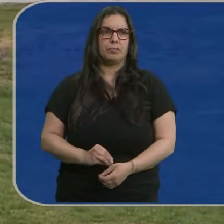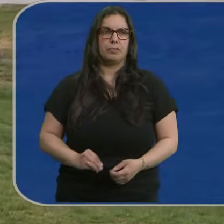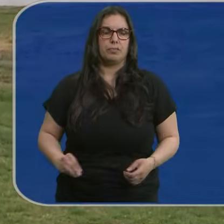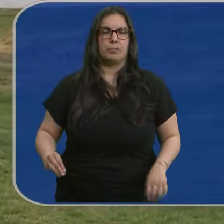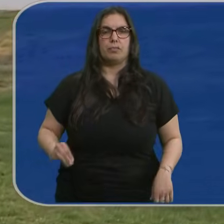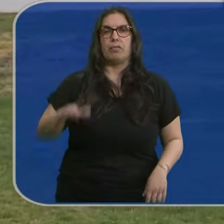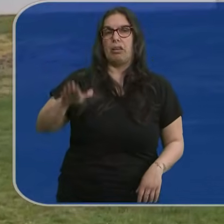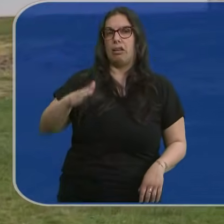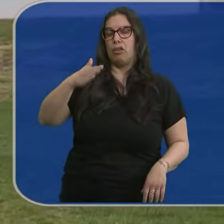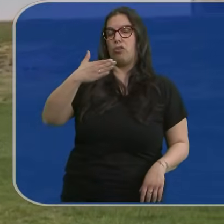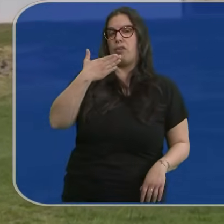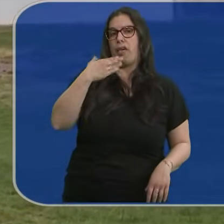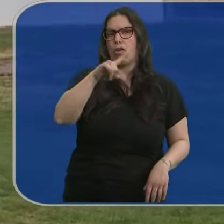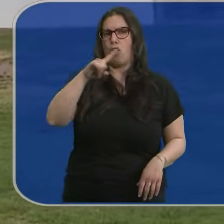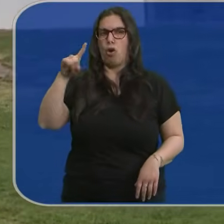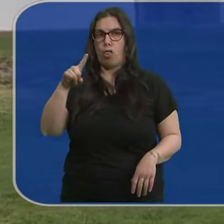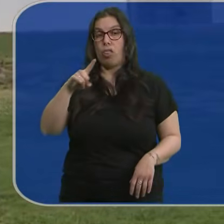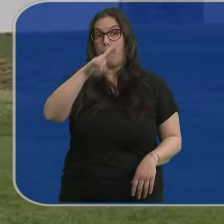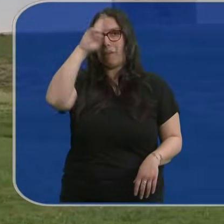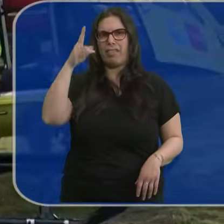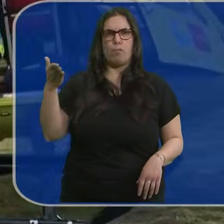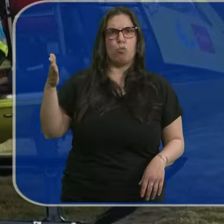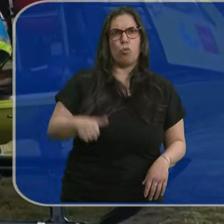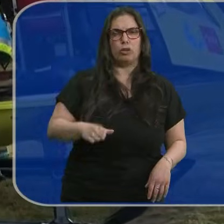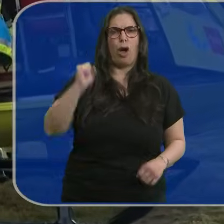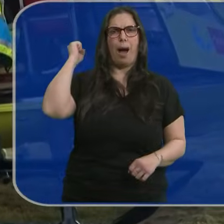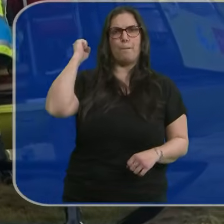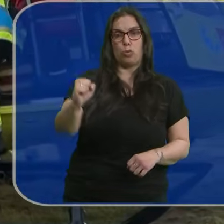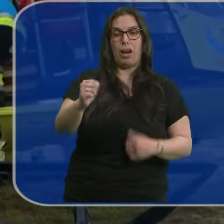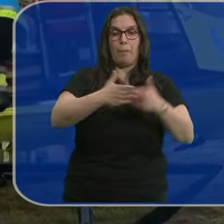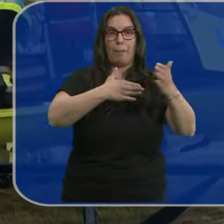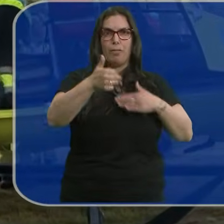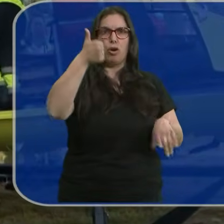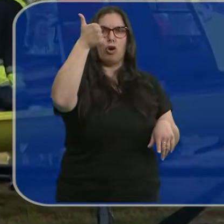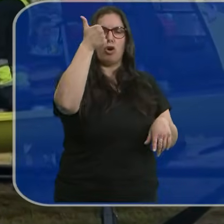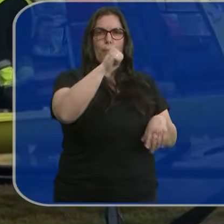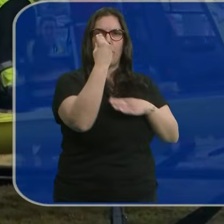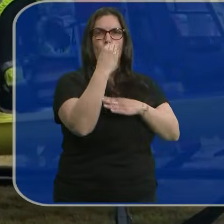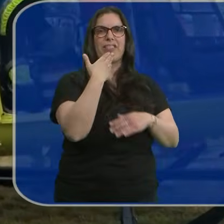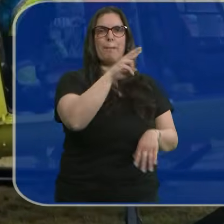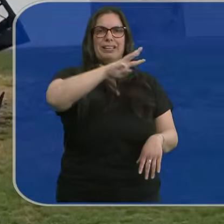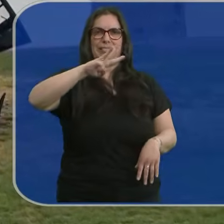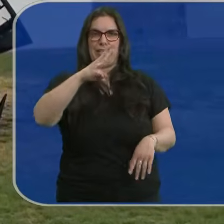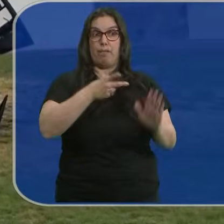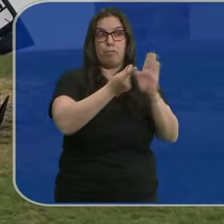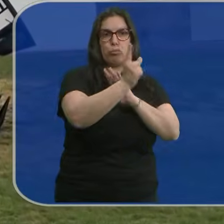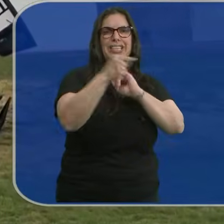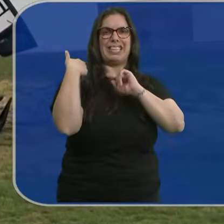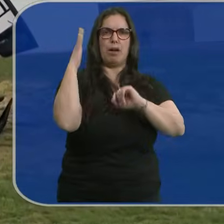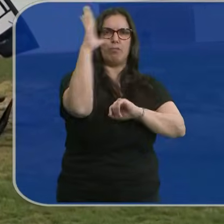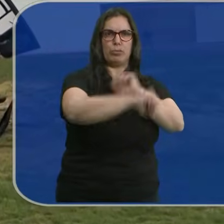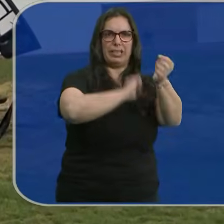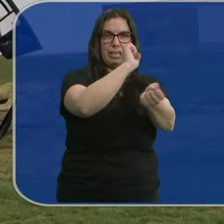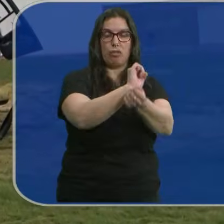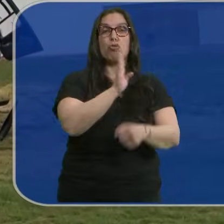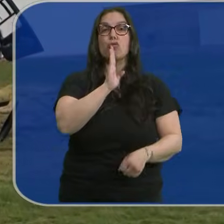Un niño de 11 años ha muerto apuñalado en Madrid. El agresor, un joven de 23 años, se dio a la fuga y ya ha sido detenido. El ataque ha